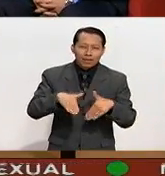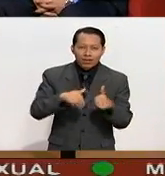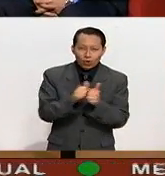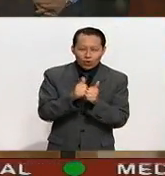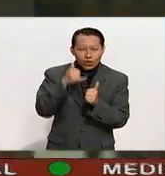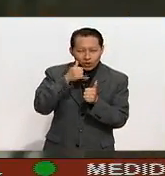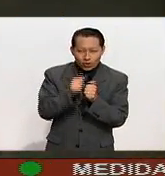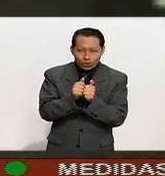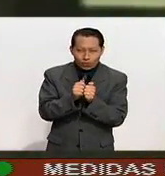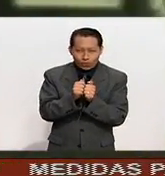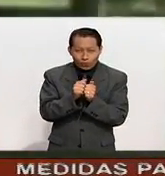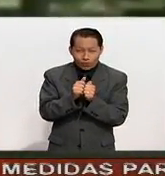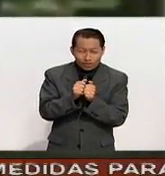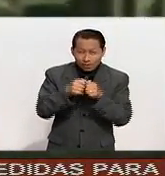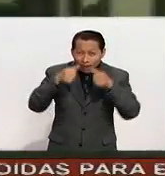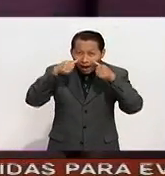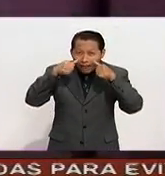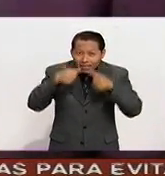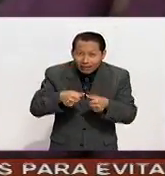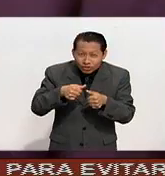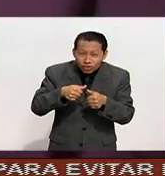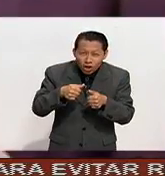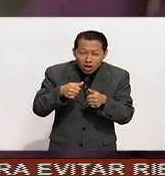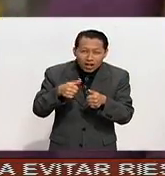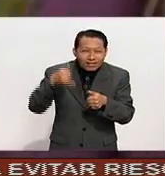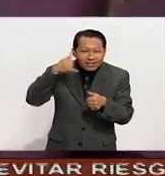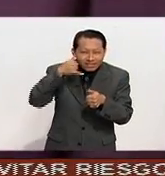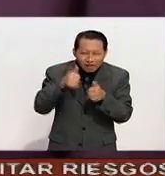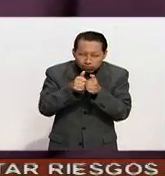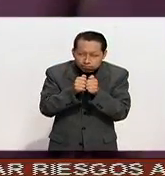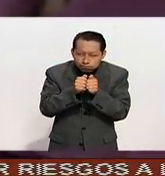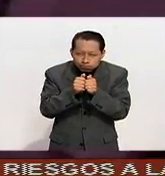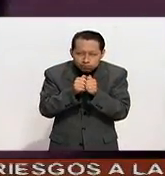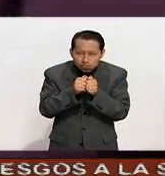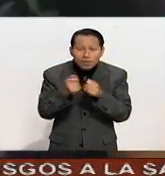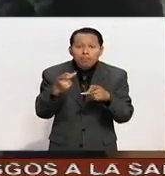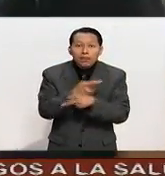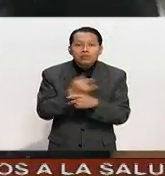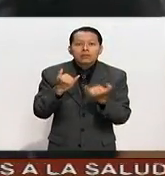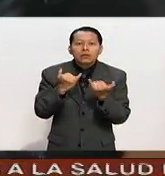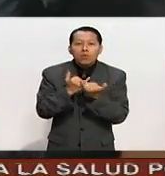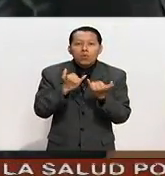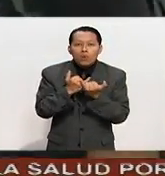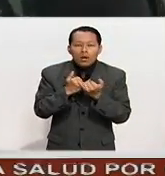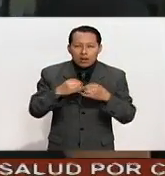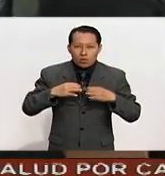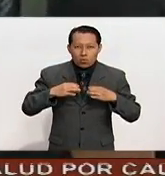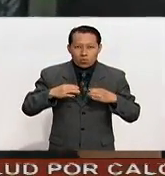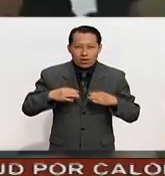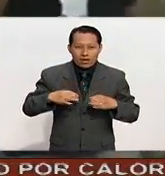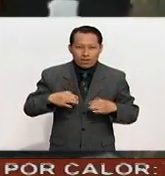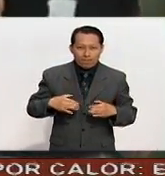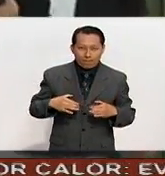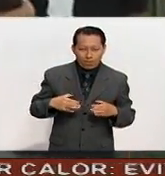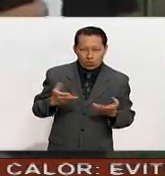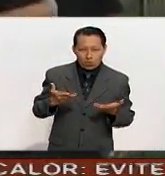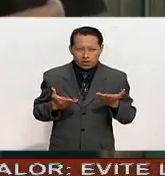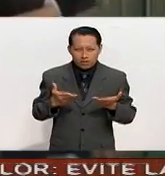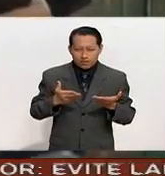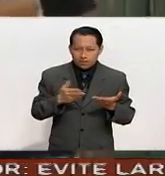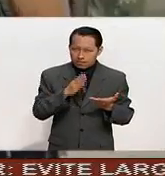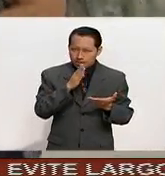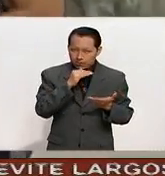va tan absorta en lo que está viendo, que pierde una cosa, el equilibrio, es lo primero que se pierde. Y entonces